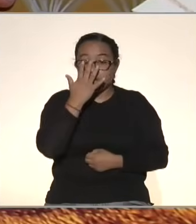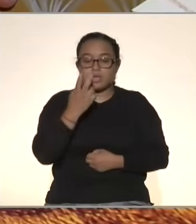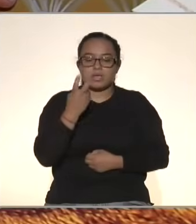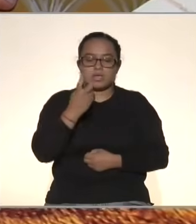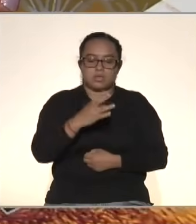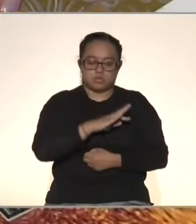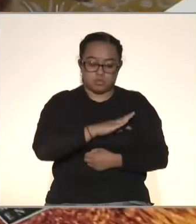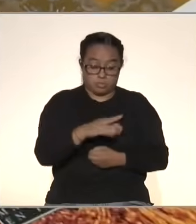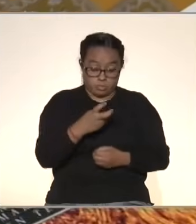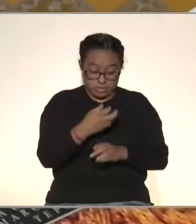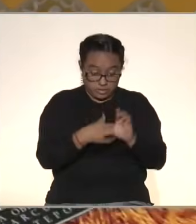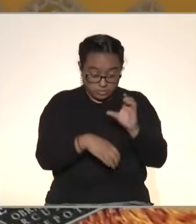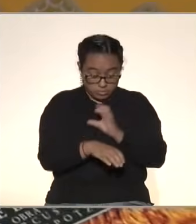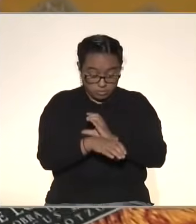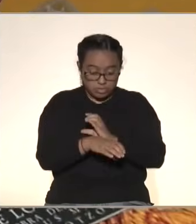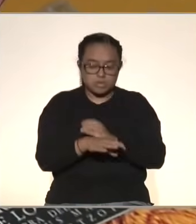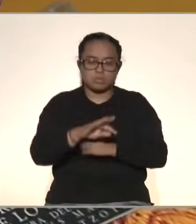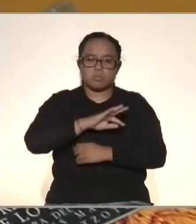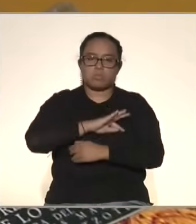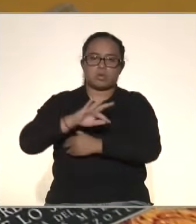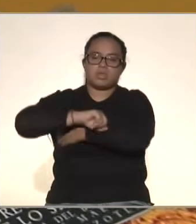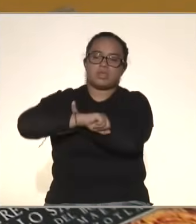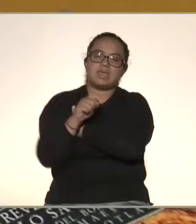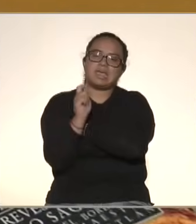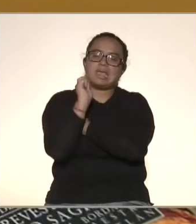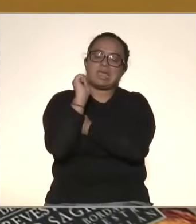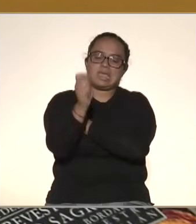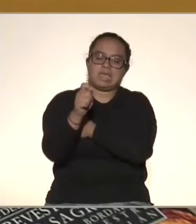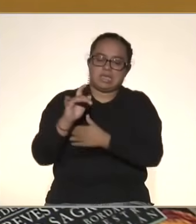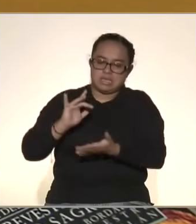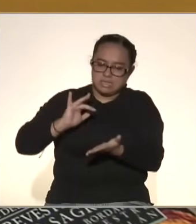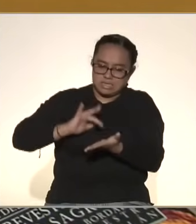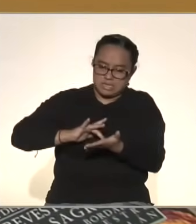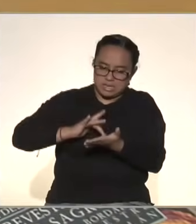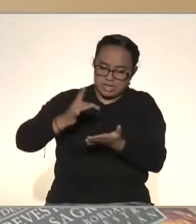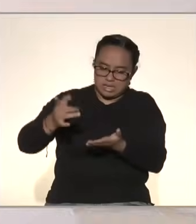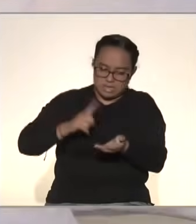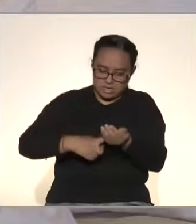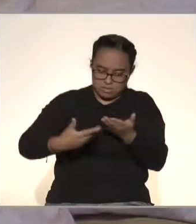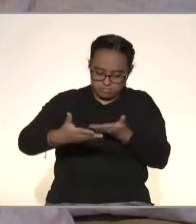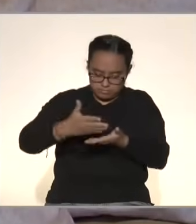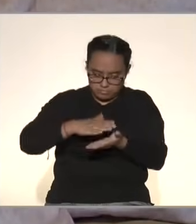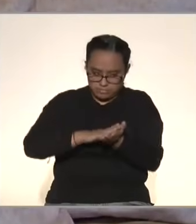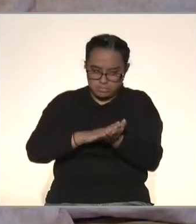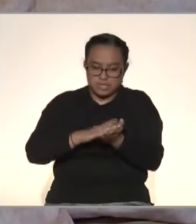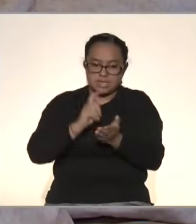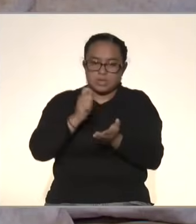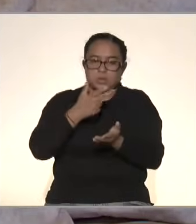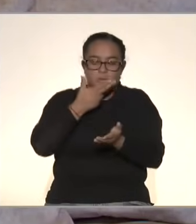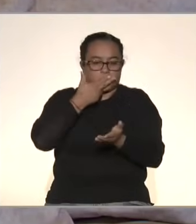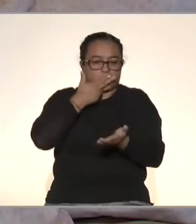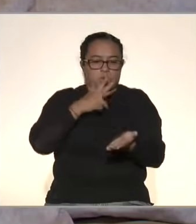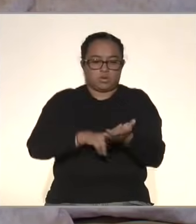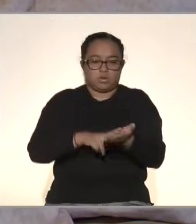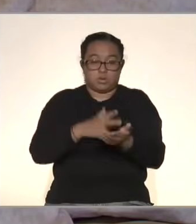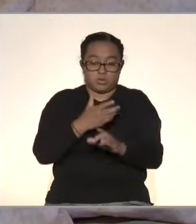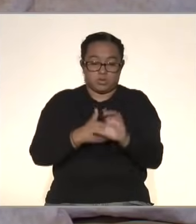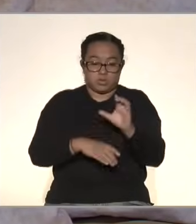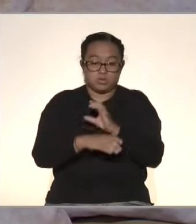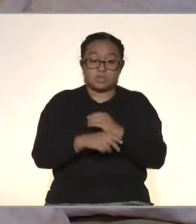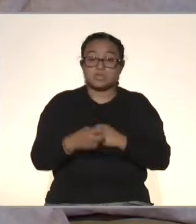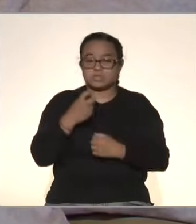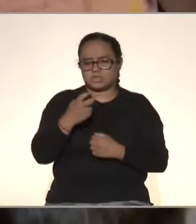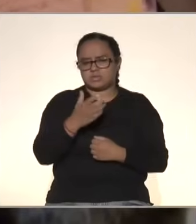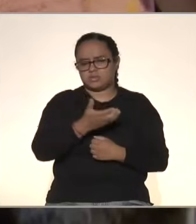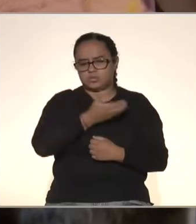guardar todas estas cosas como gratitud en el cofre de los tesoros. Este es un ritual muy